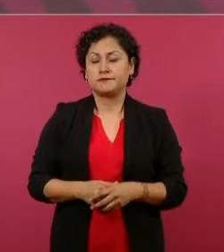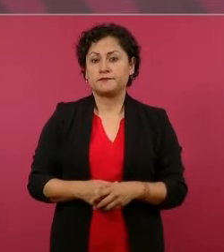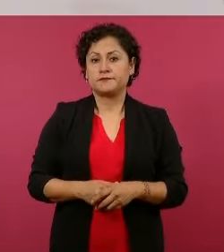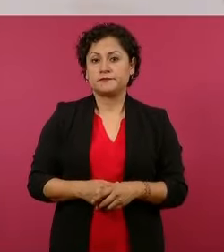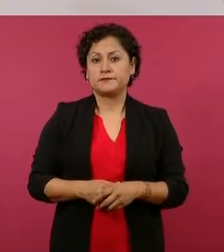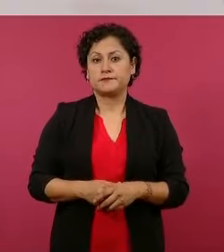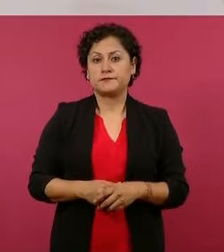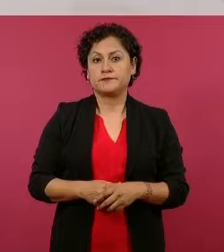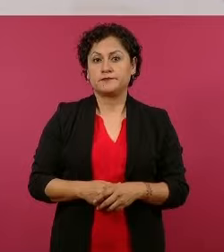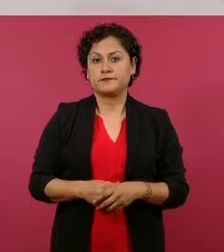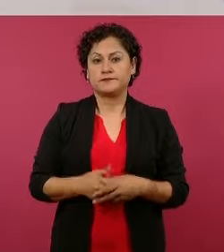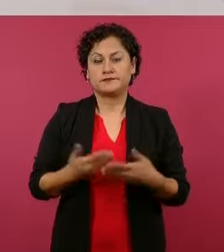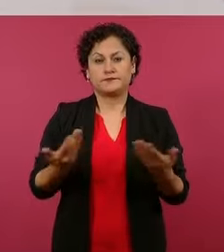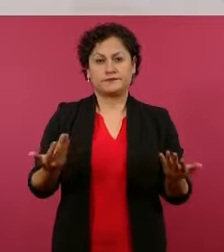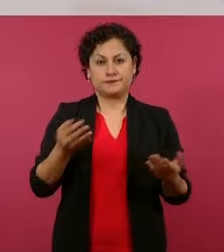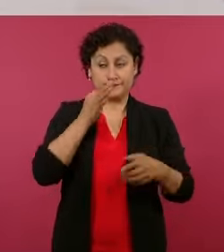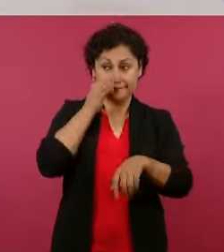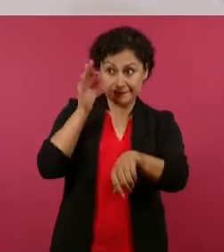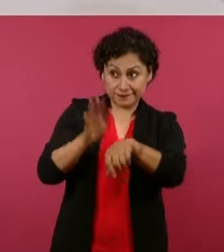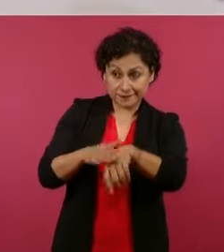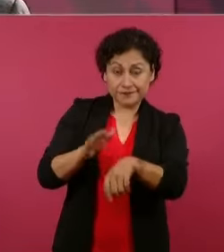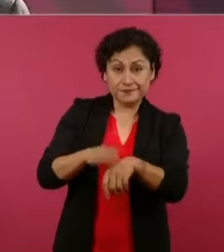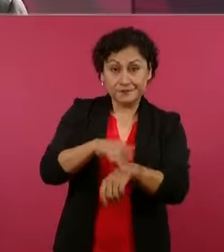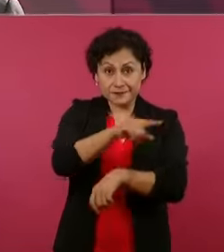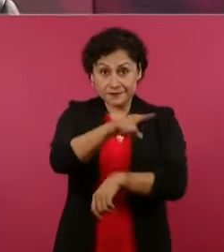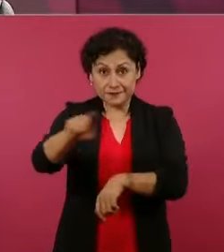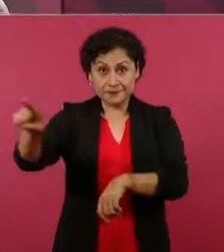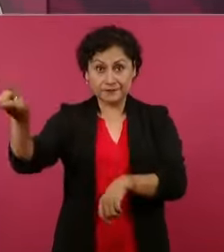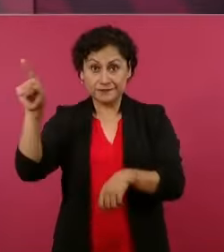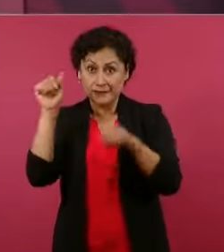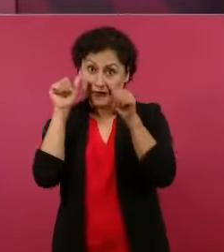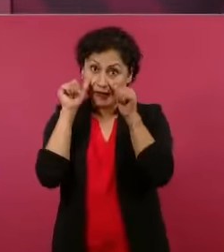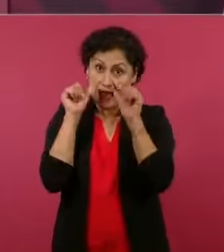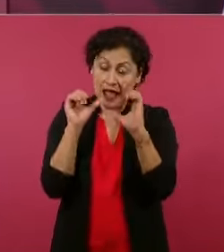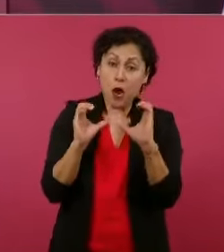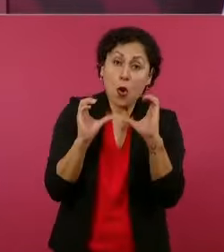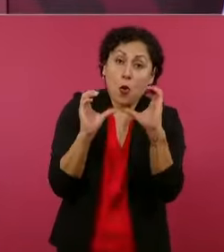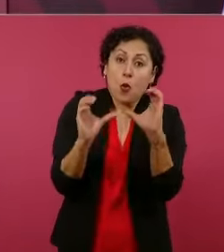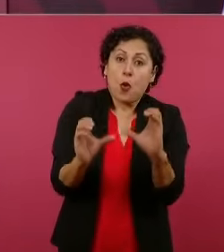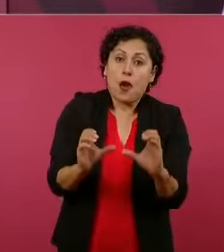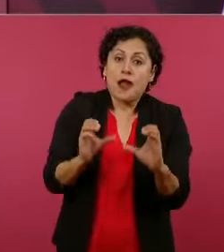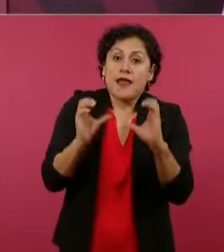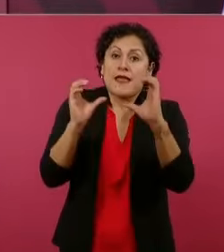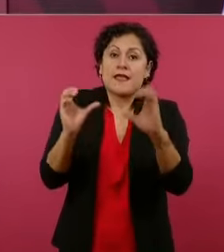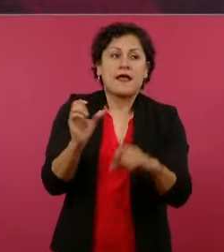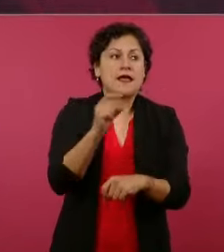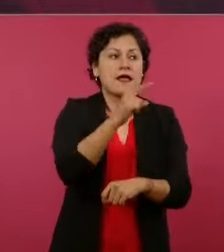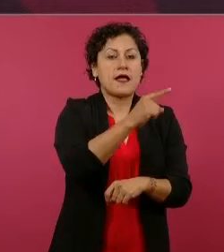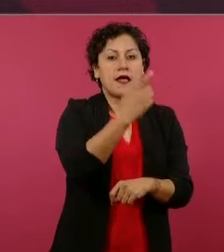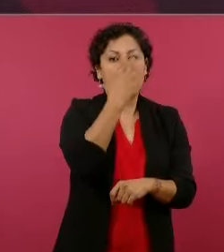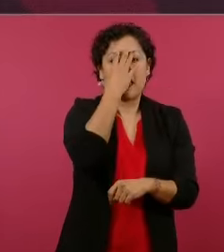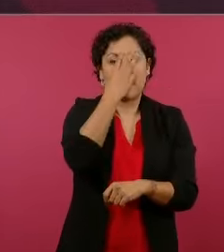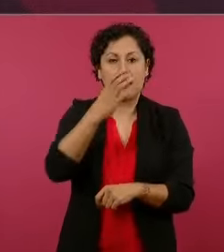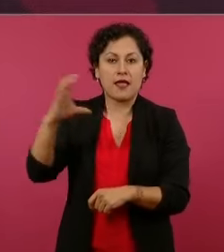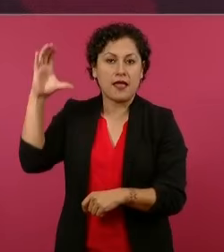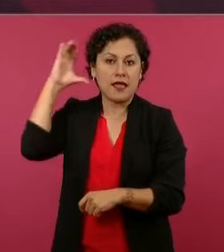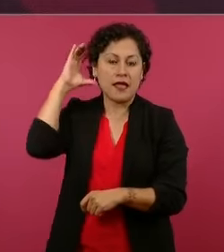ojo cuidado con con el doble discurso la doble